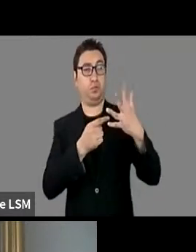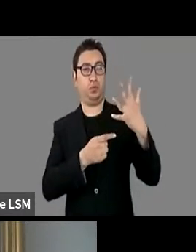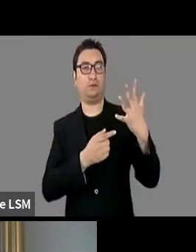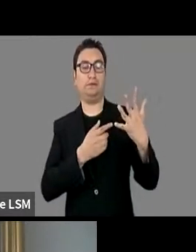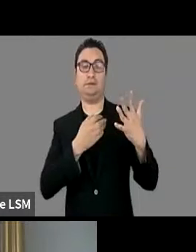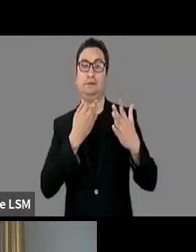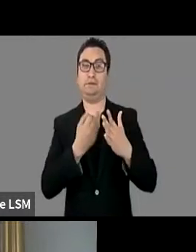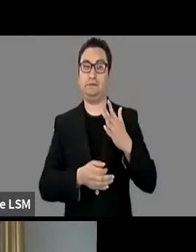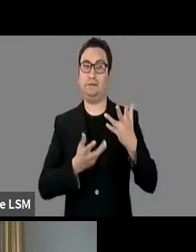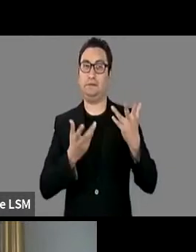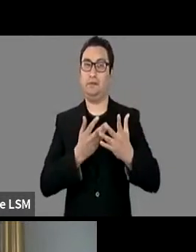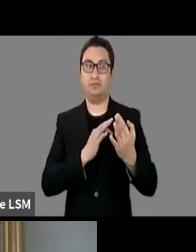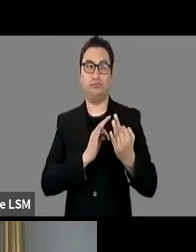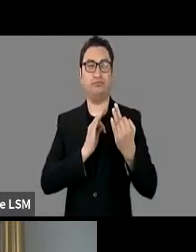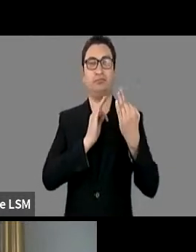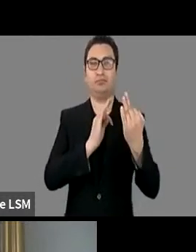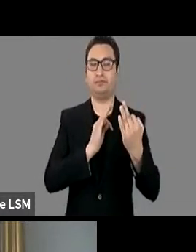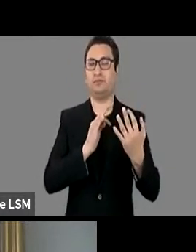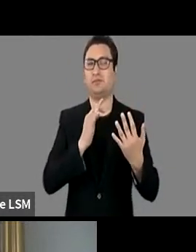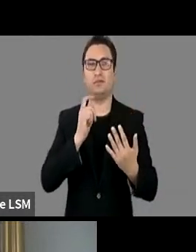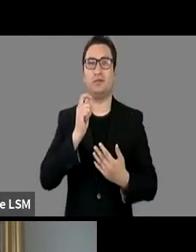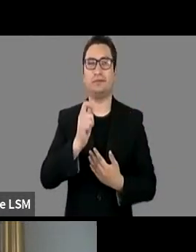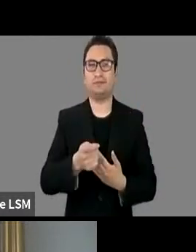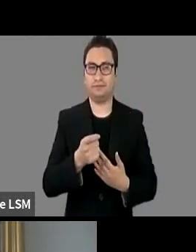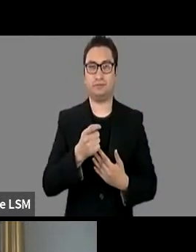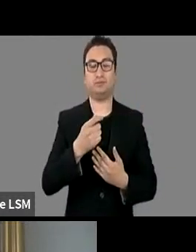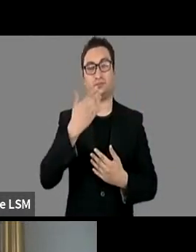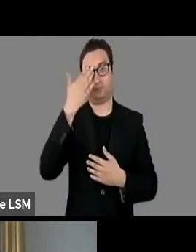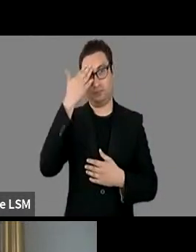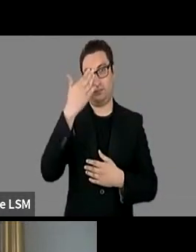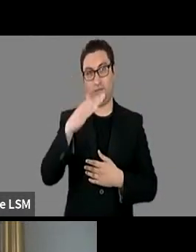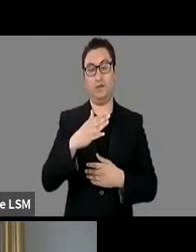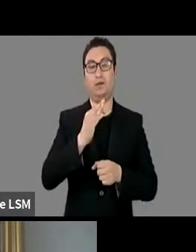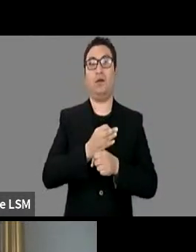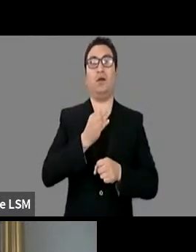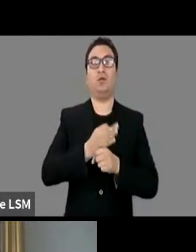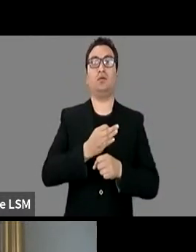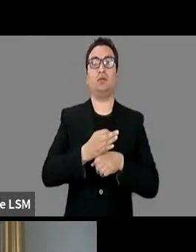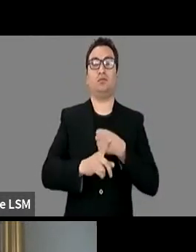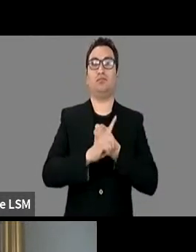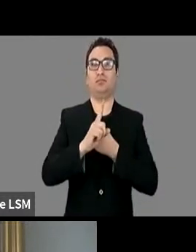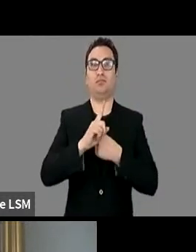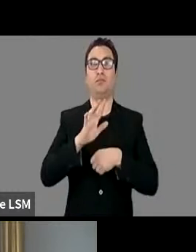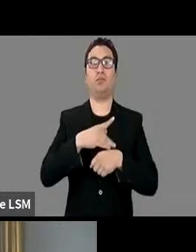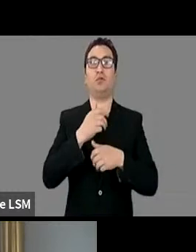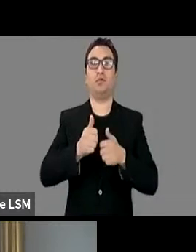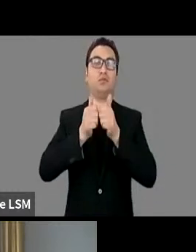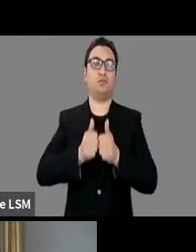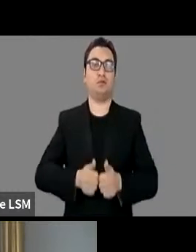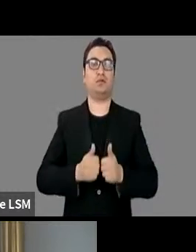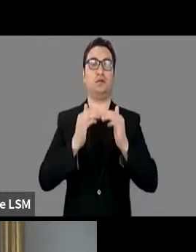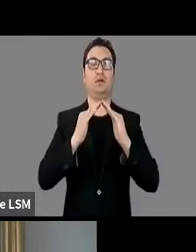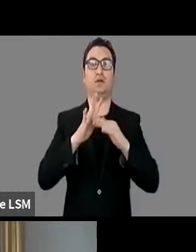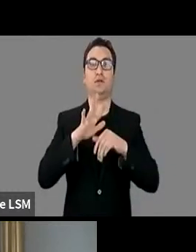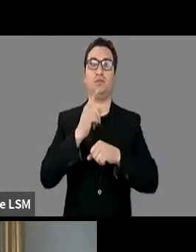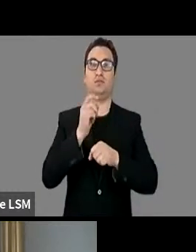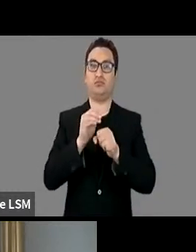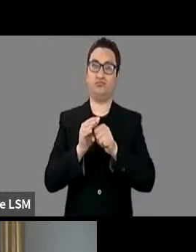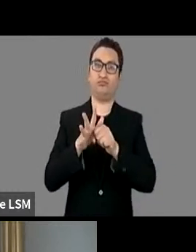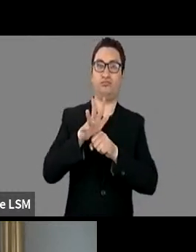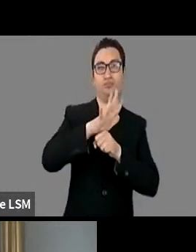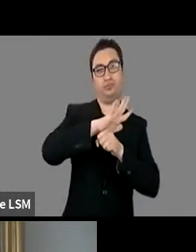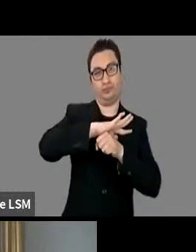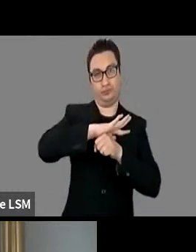precedentes y me refiero a la situación de confinamiento por la pandemia del